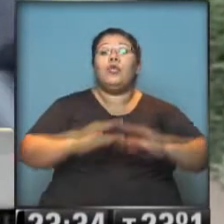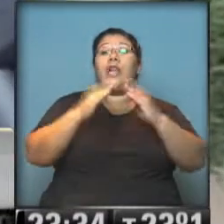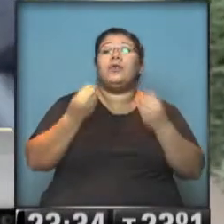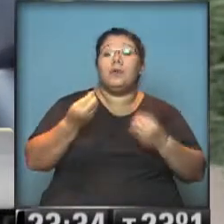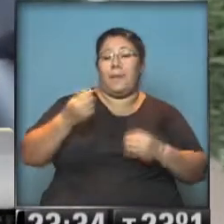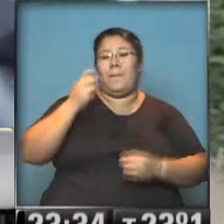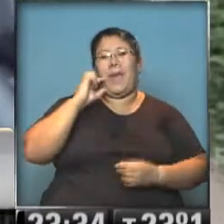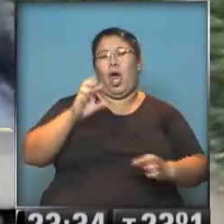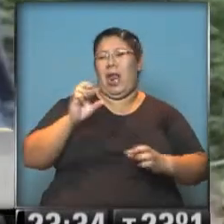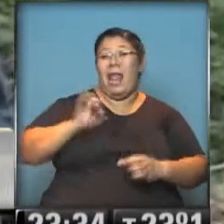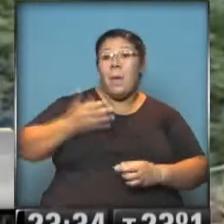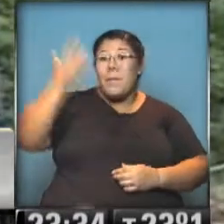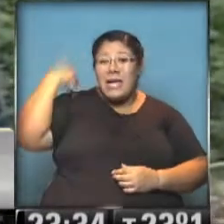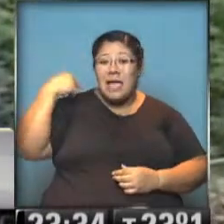pasa.